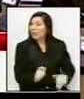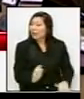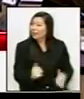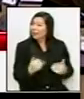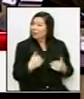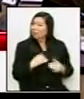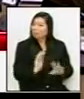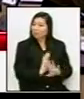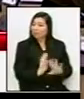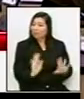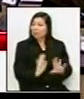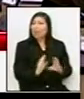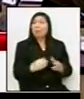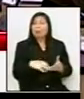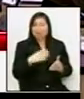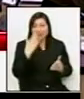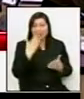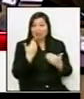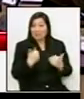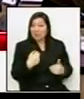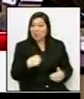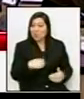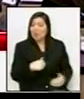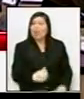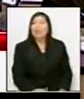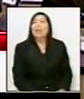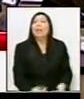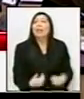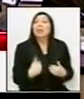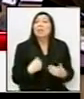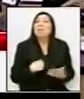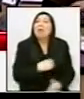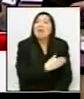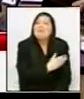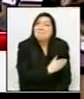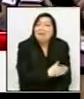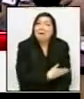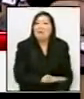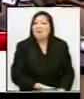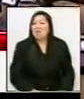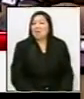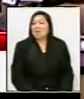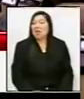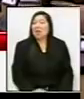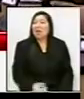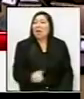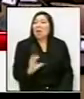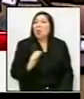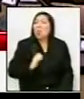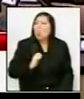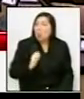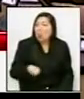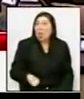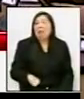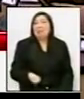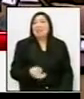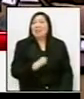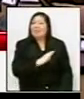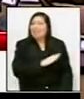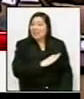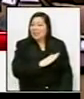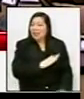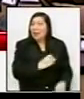tenemos que evitar, porque después la población se va a ver en cuanto a nuestra, que hemos querido favorecer a los consejeros o a tales